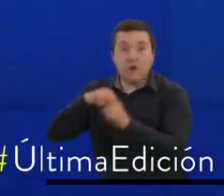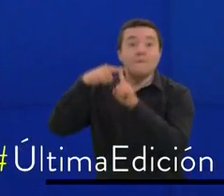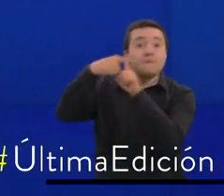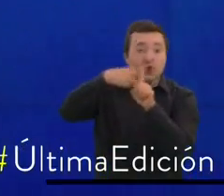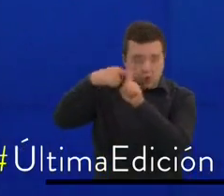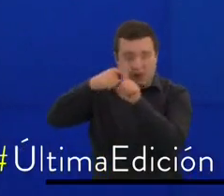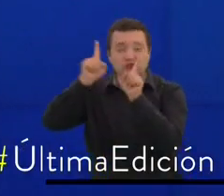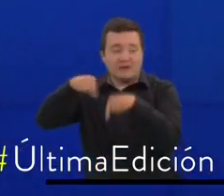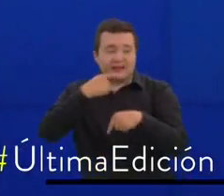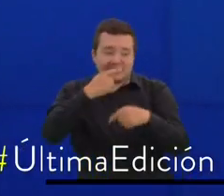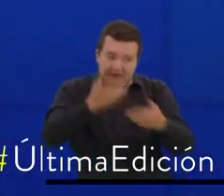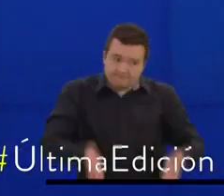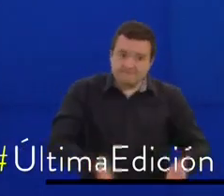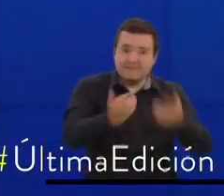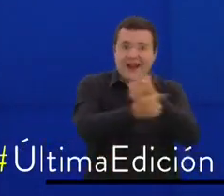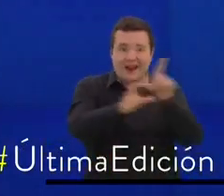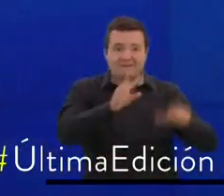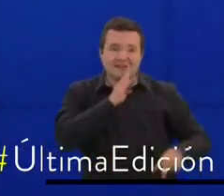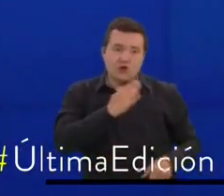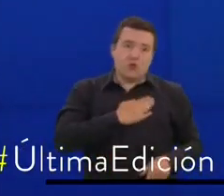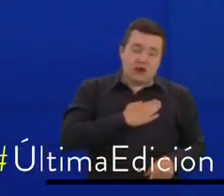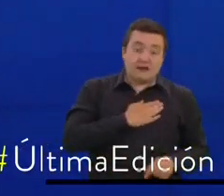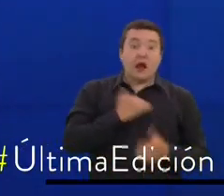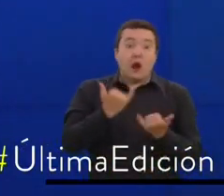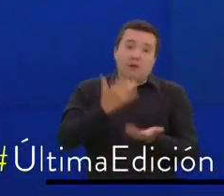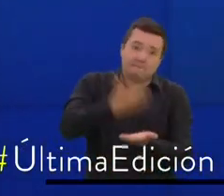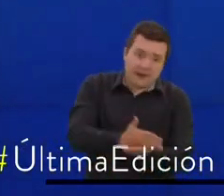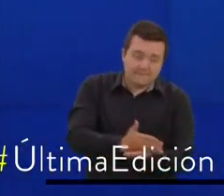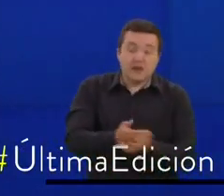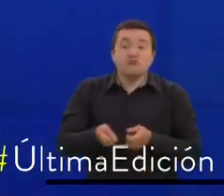se retomará el próximo sábado para la decisión de la jueza.